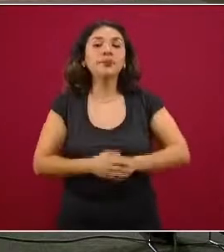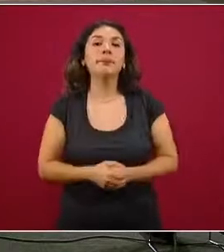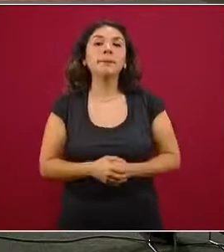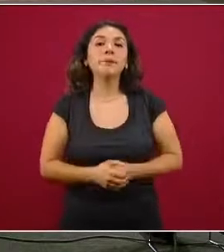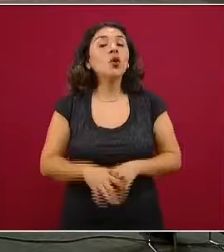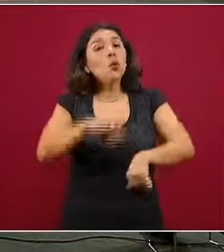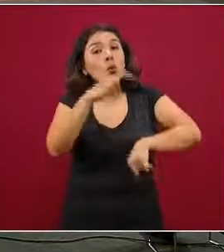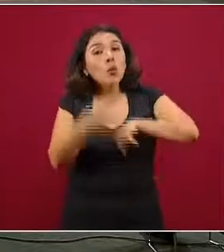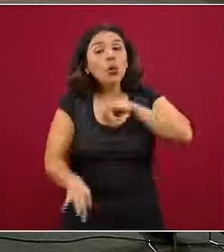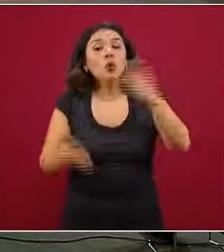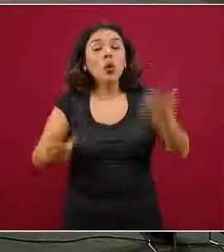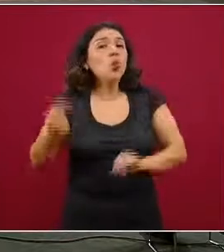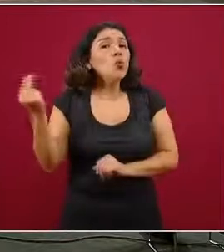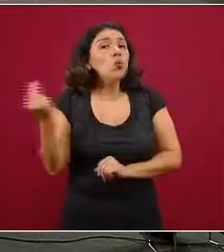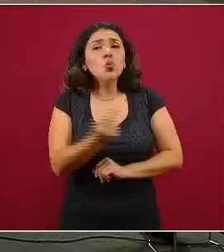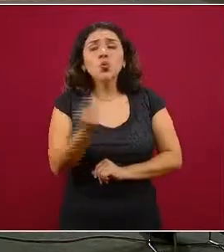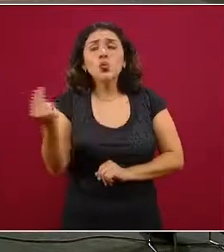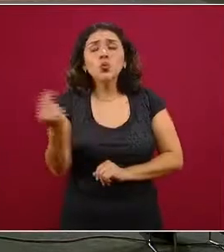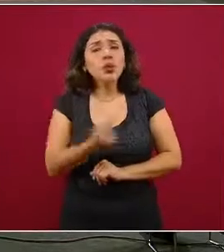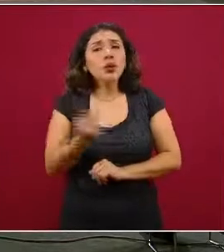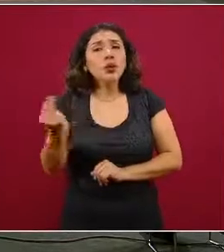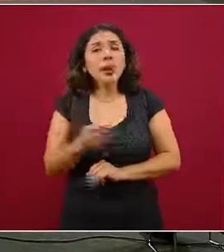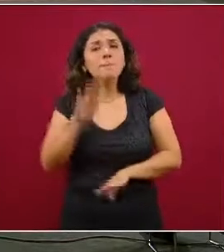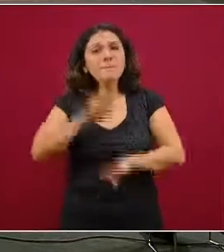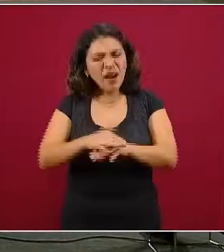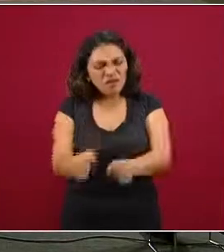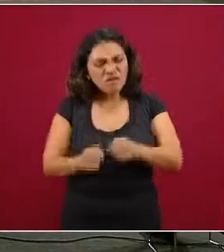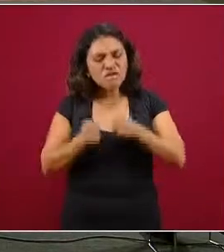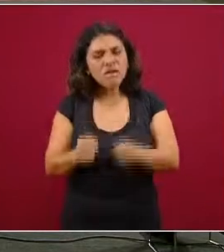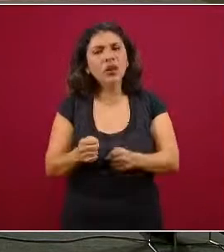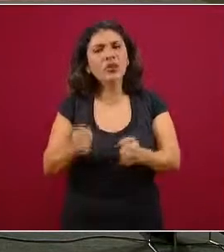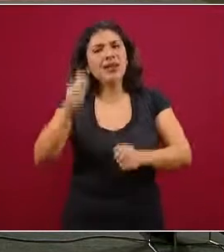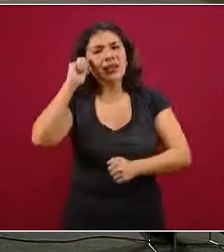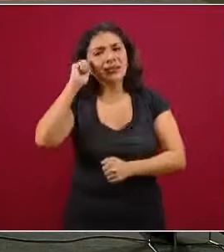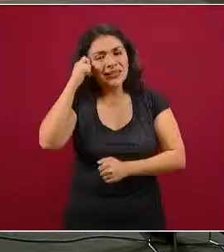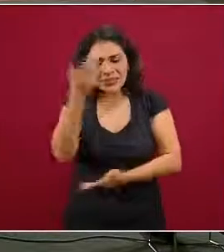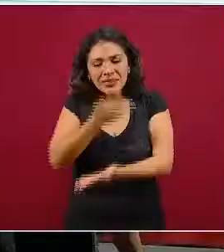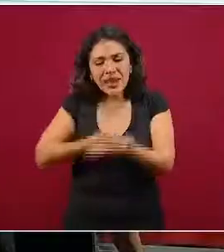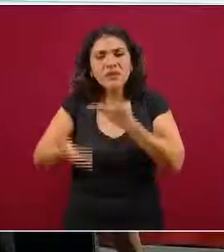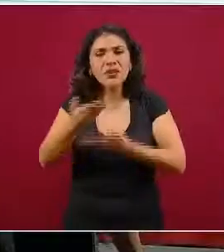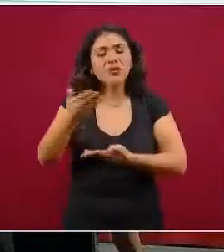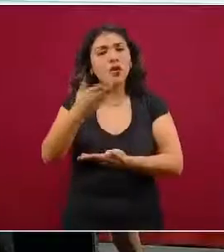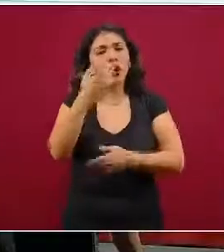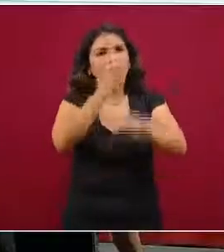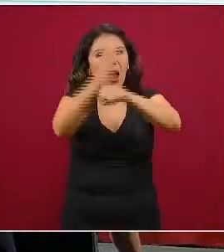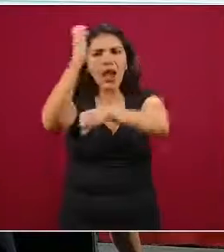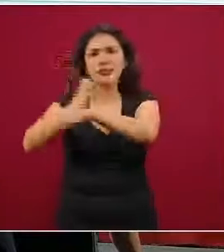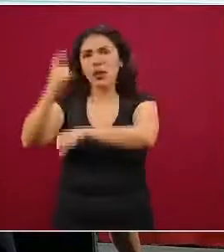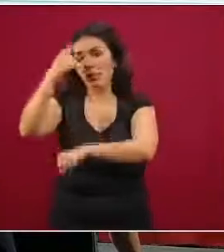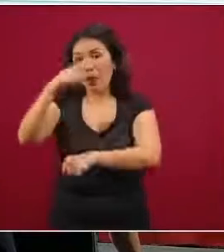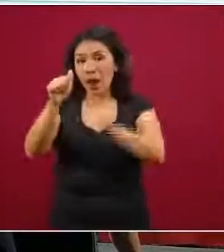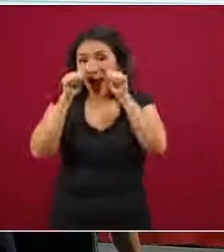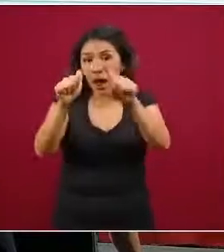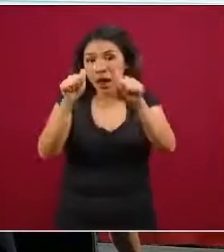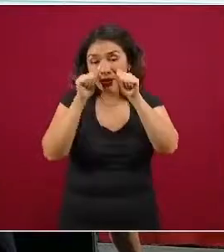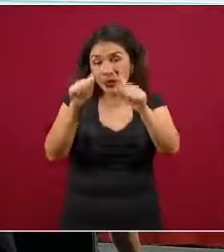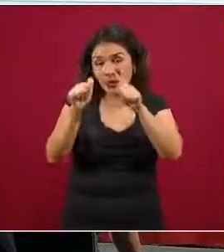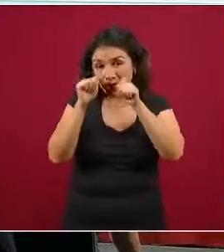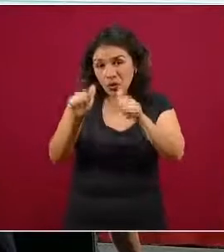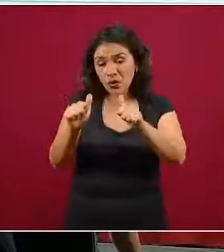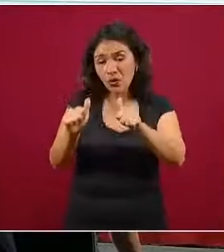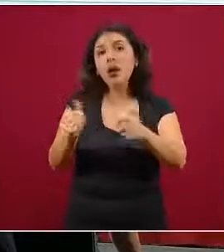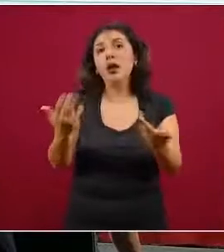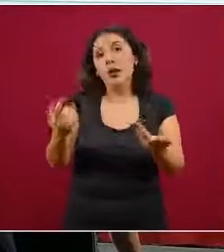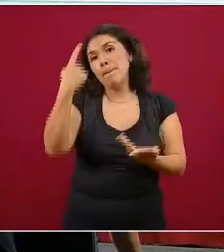finalmente es urgente el fortalecimiento de los servicios estatales de atención para que